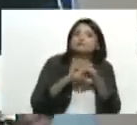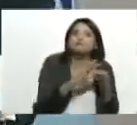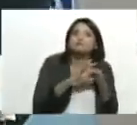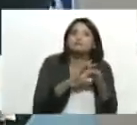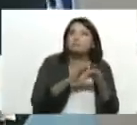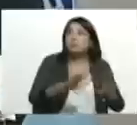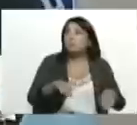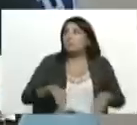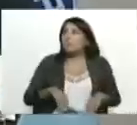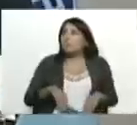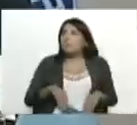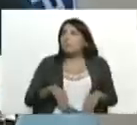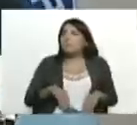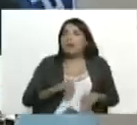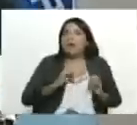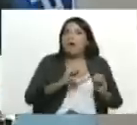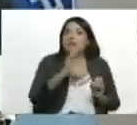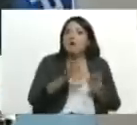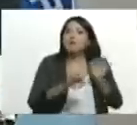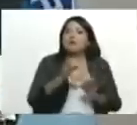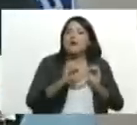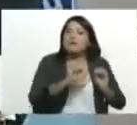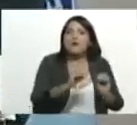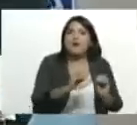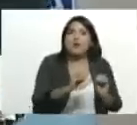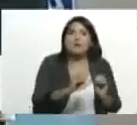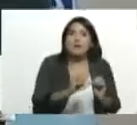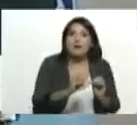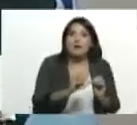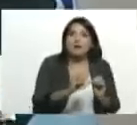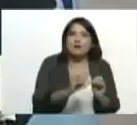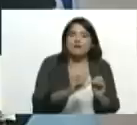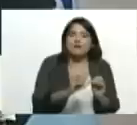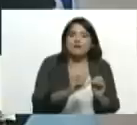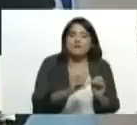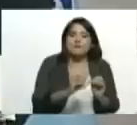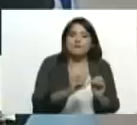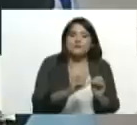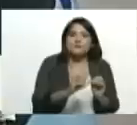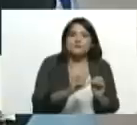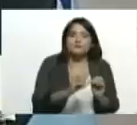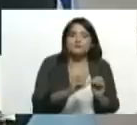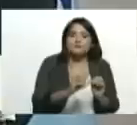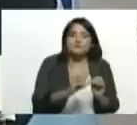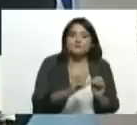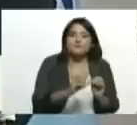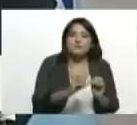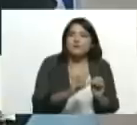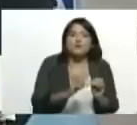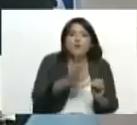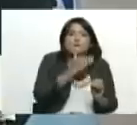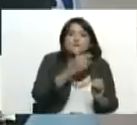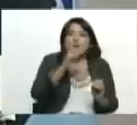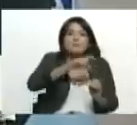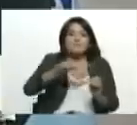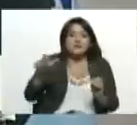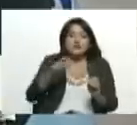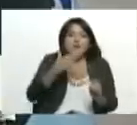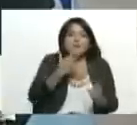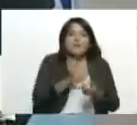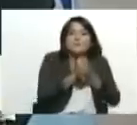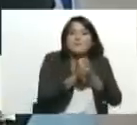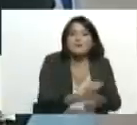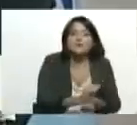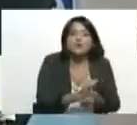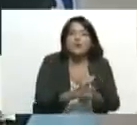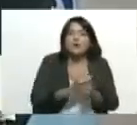brazos caídos no tuviésemos los saldos que estamos viendo ahorita de detenidos de imputados de acusados de